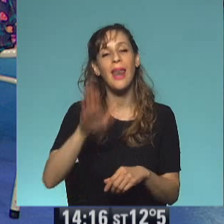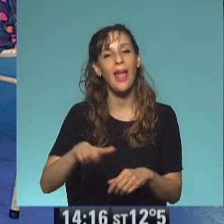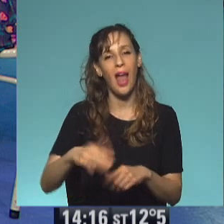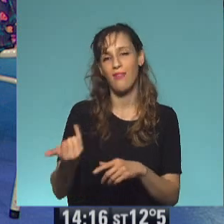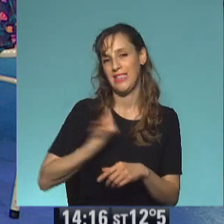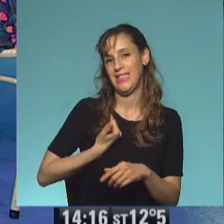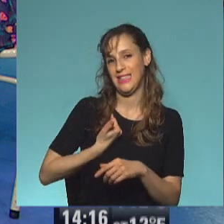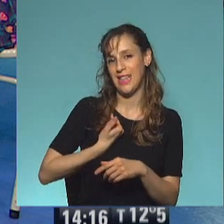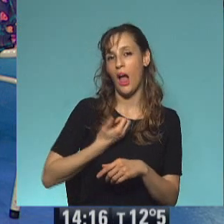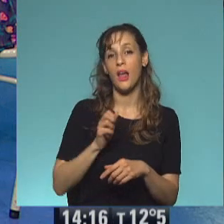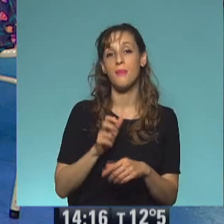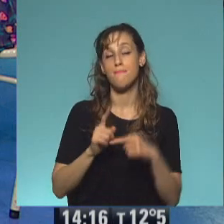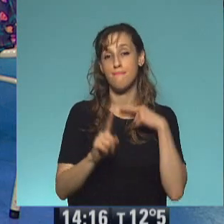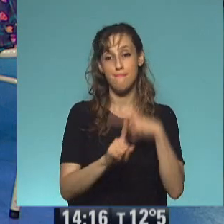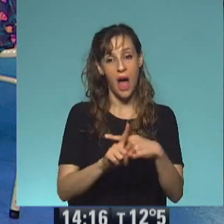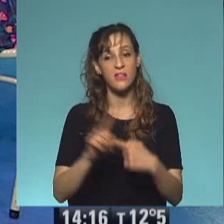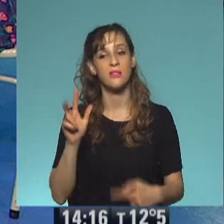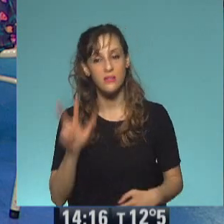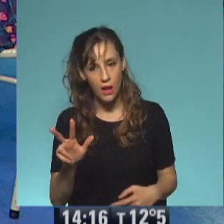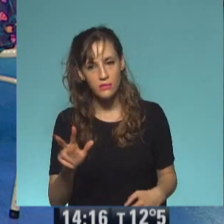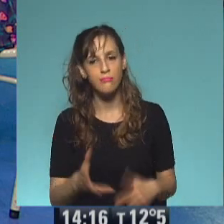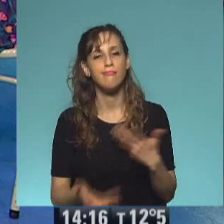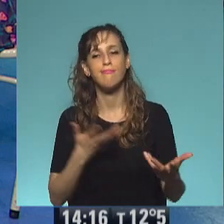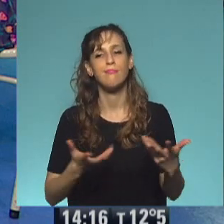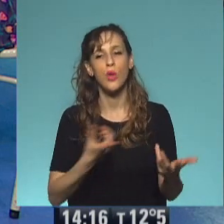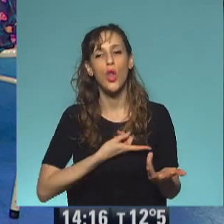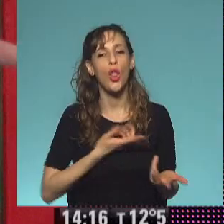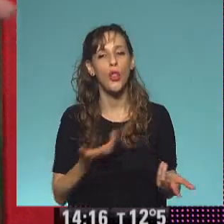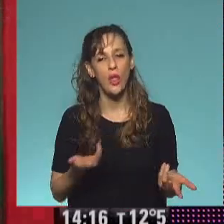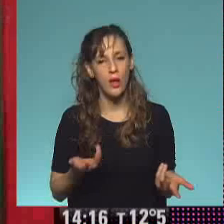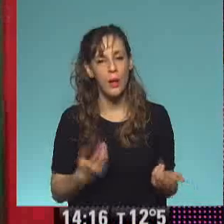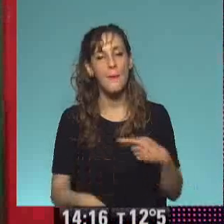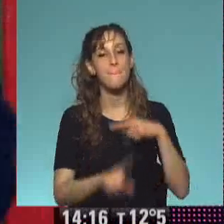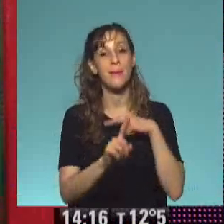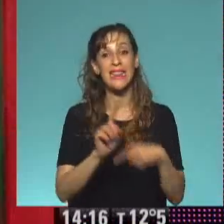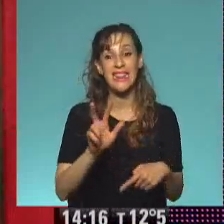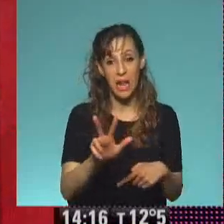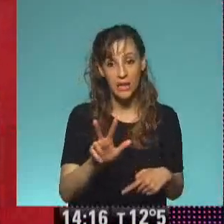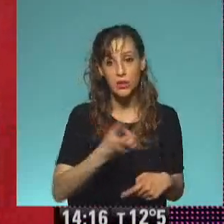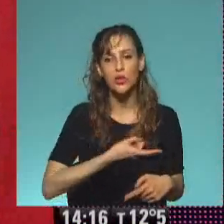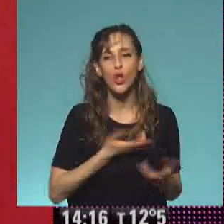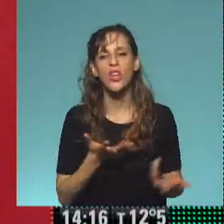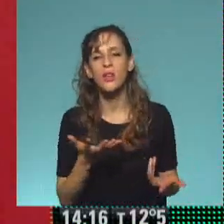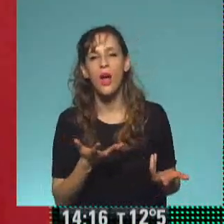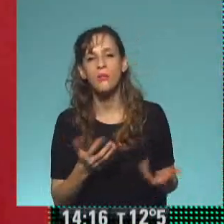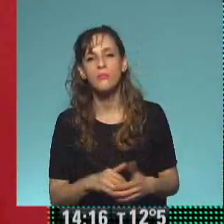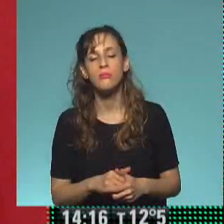agregué 3 llaves para llegar a 10. ¿Dónde está el resultado del problema? O sea, la respuesta al problema que era cuántos